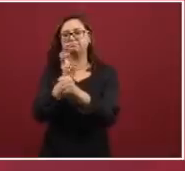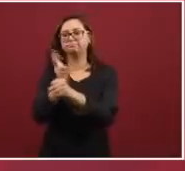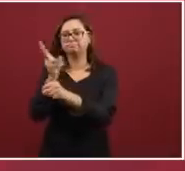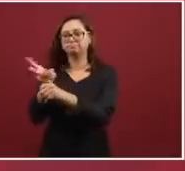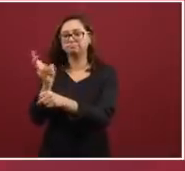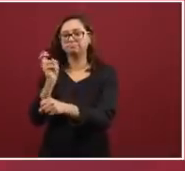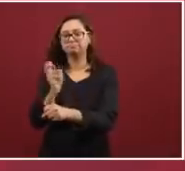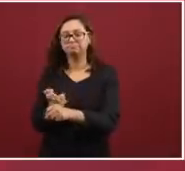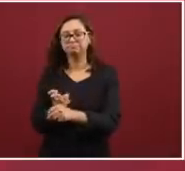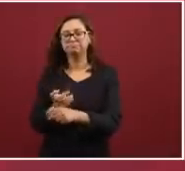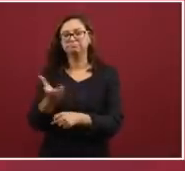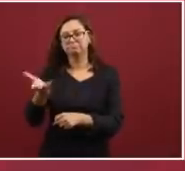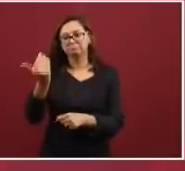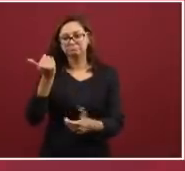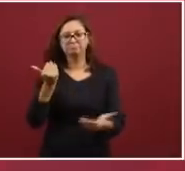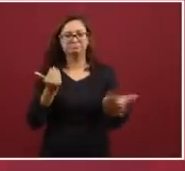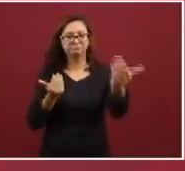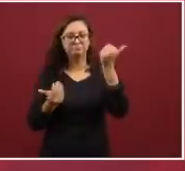para que vengan